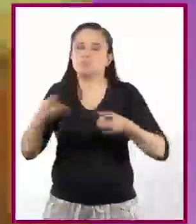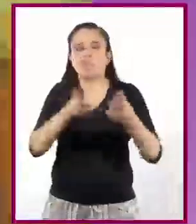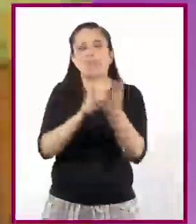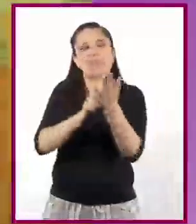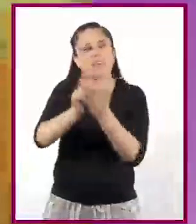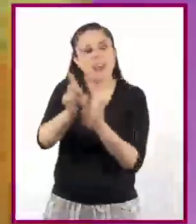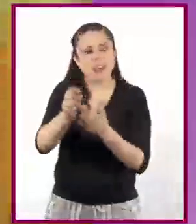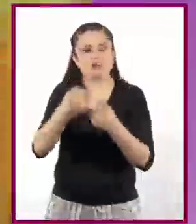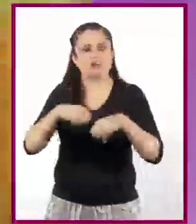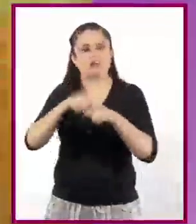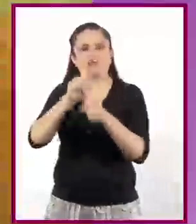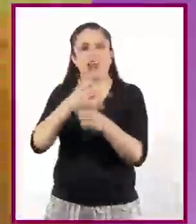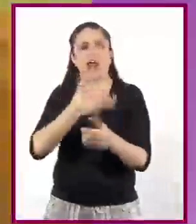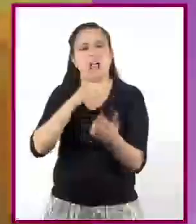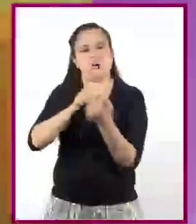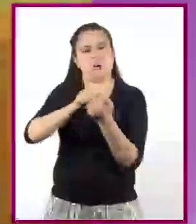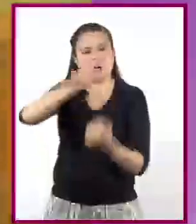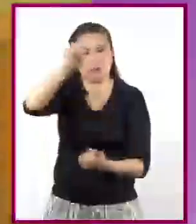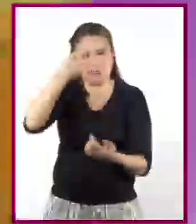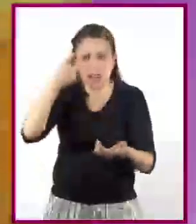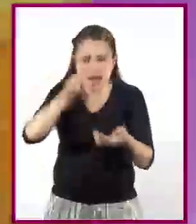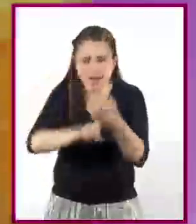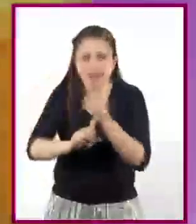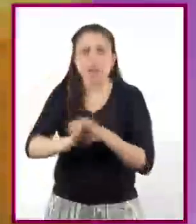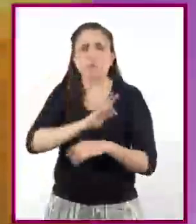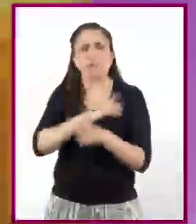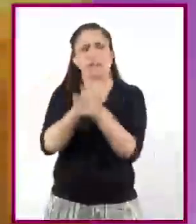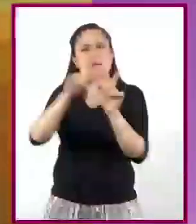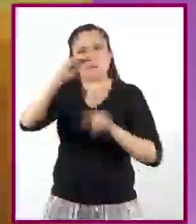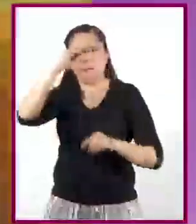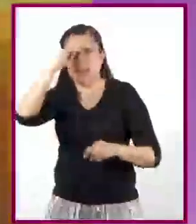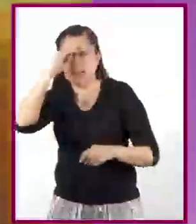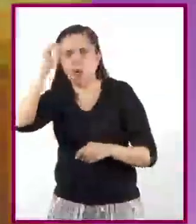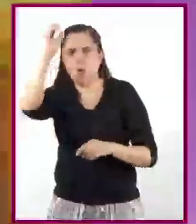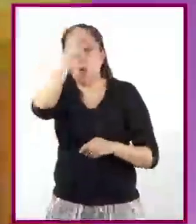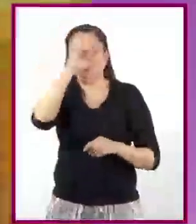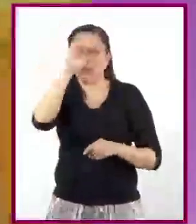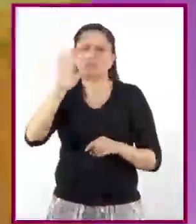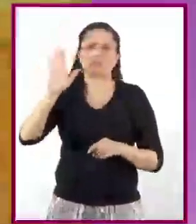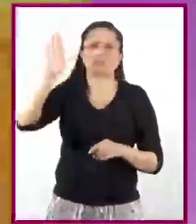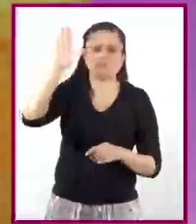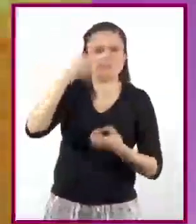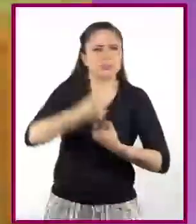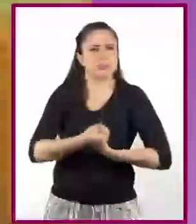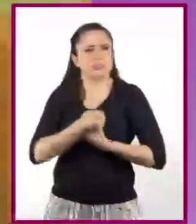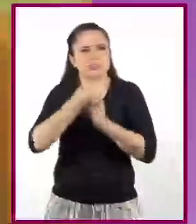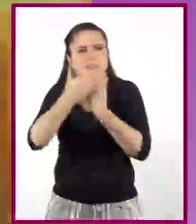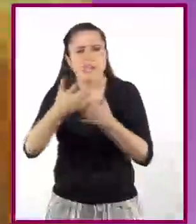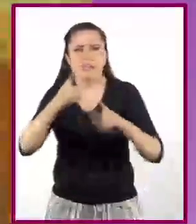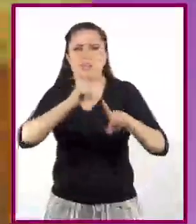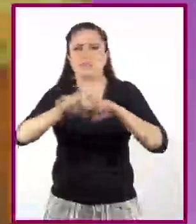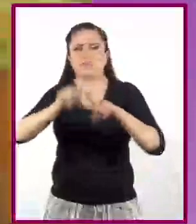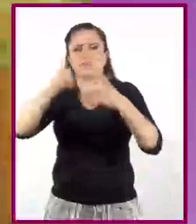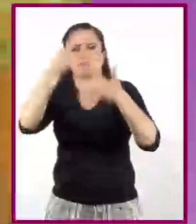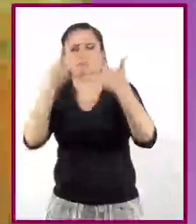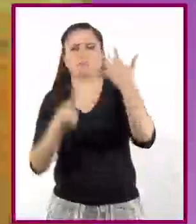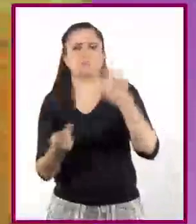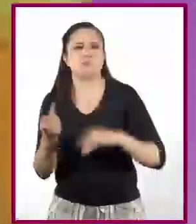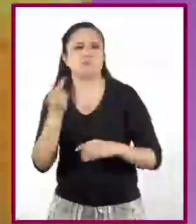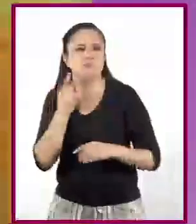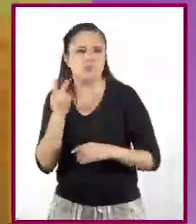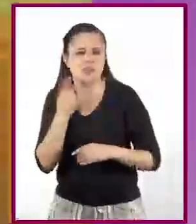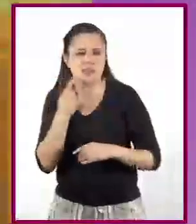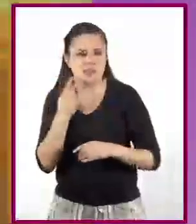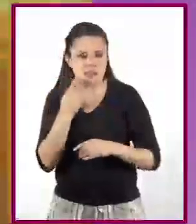sociales que hay en nuestra Constitución. Tienen la libertad de pensar, de opinar y de expresarse sobre los distintos asuntos políticos.